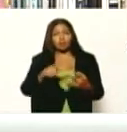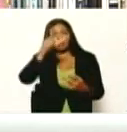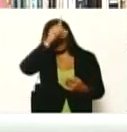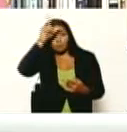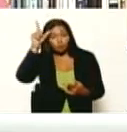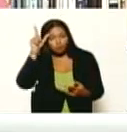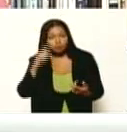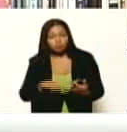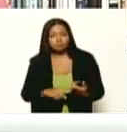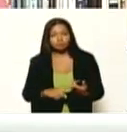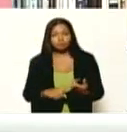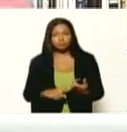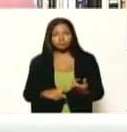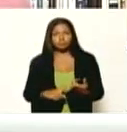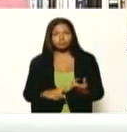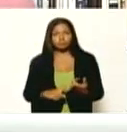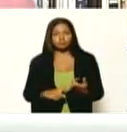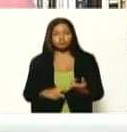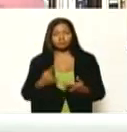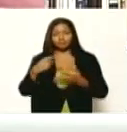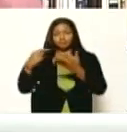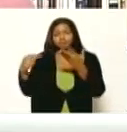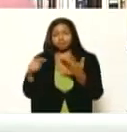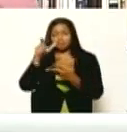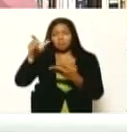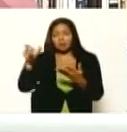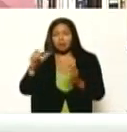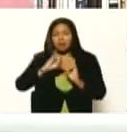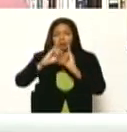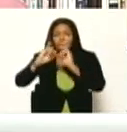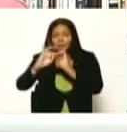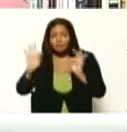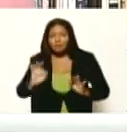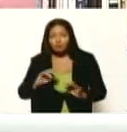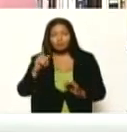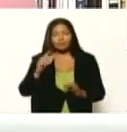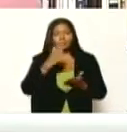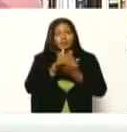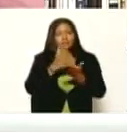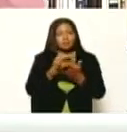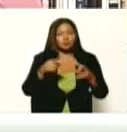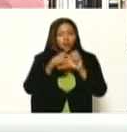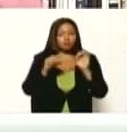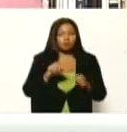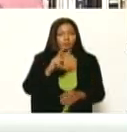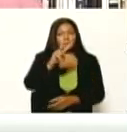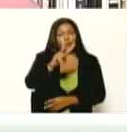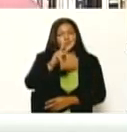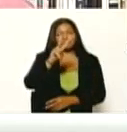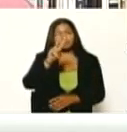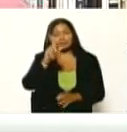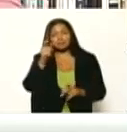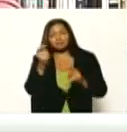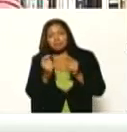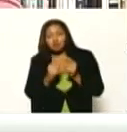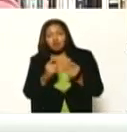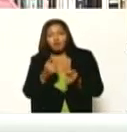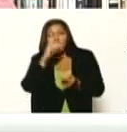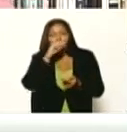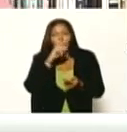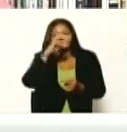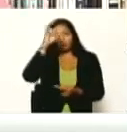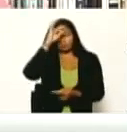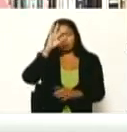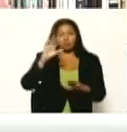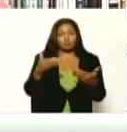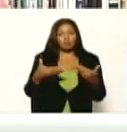López. Y pare de contar, los mismos de siempre, de hace 20 y pico de años o más. ¿Cuándo